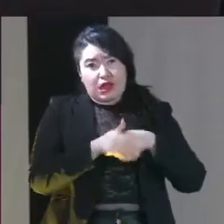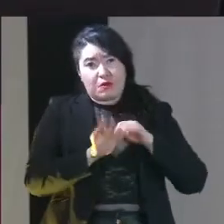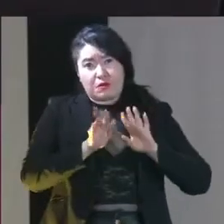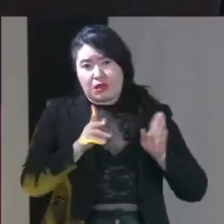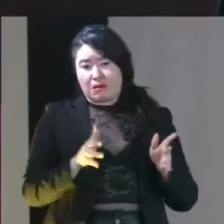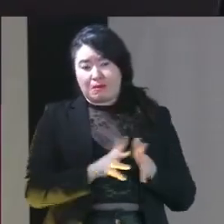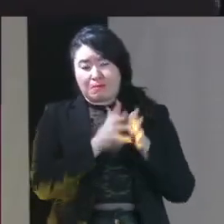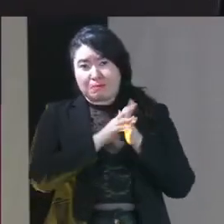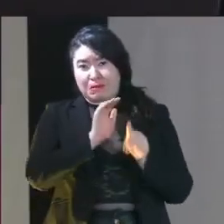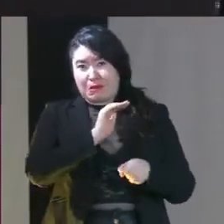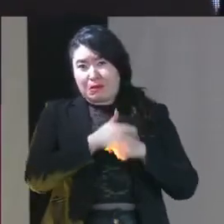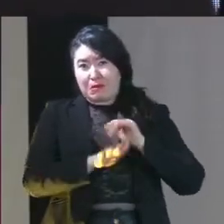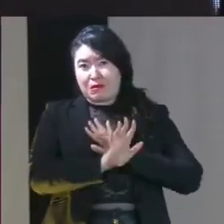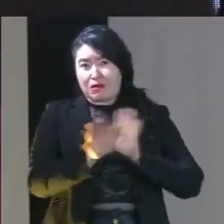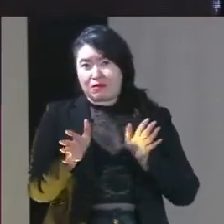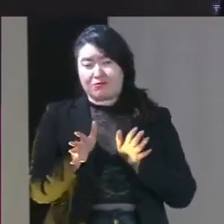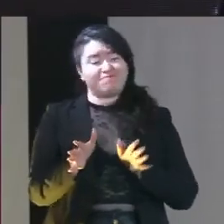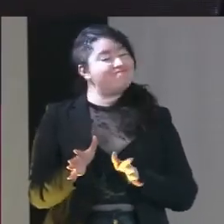Fíjense que